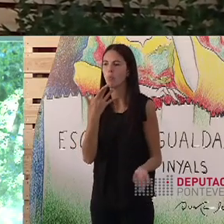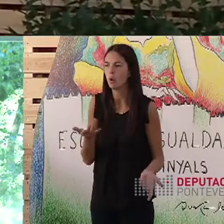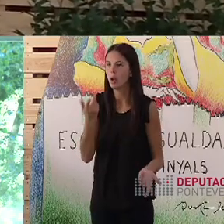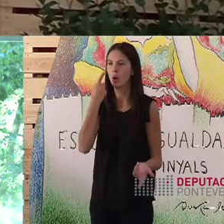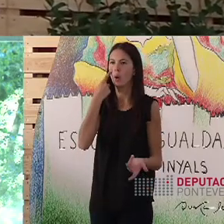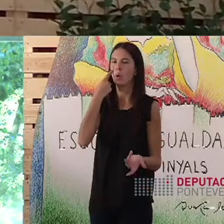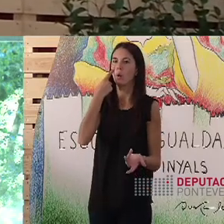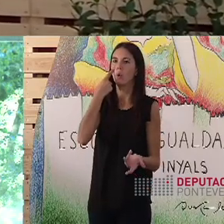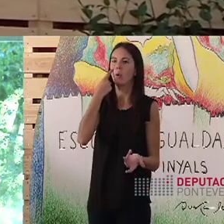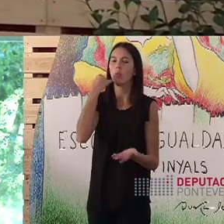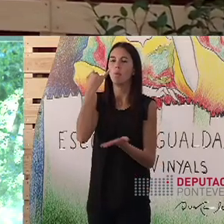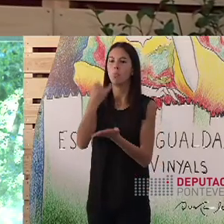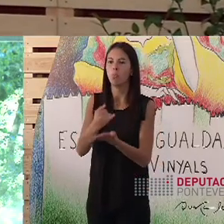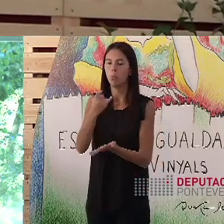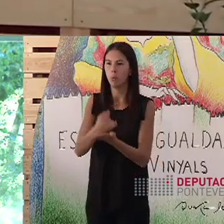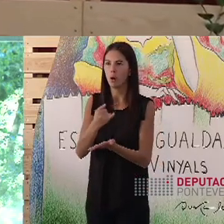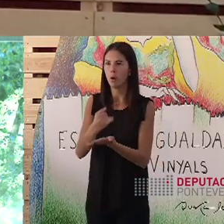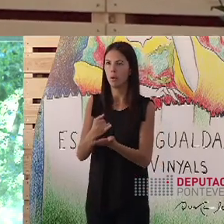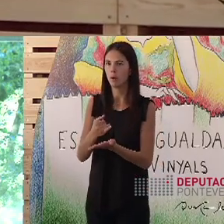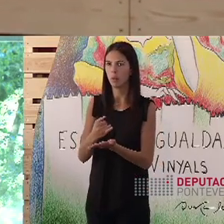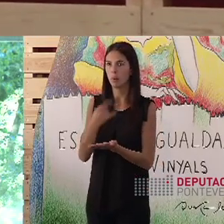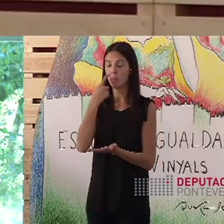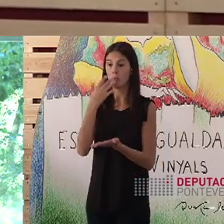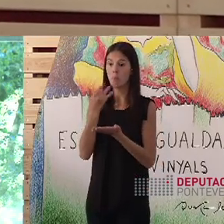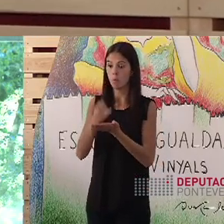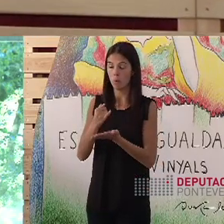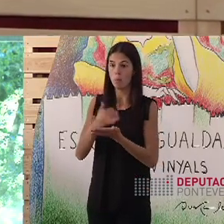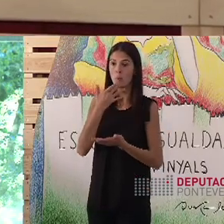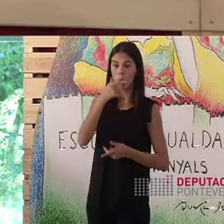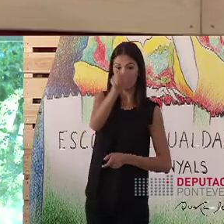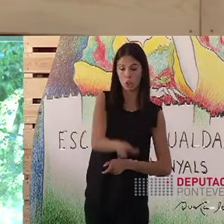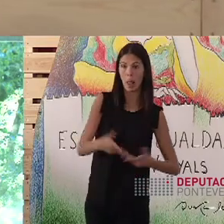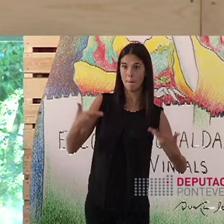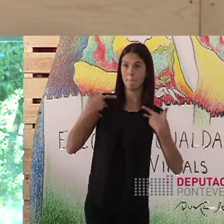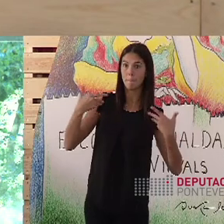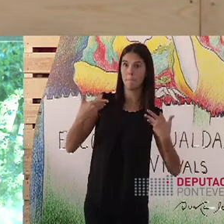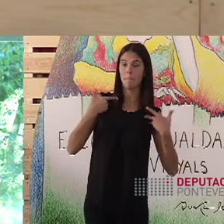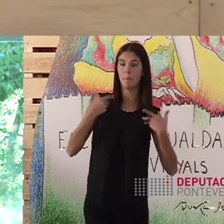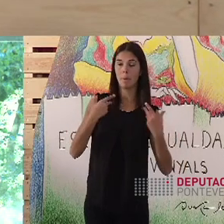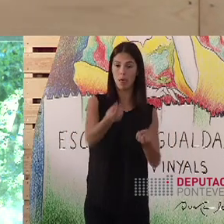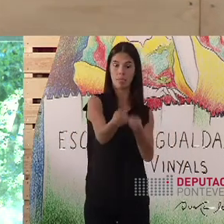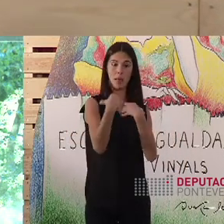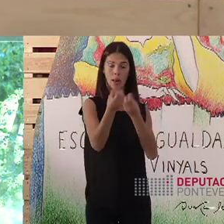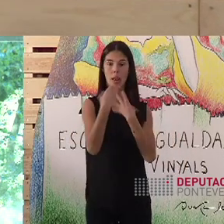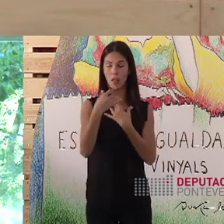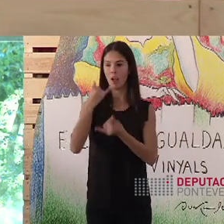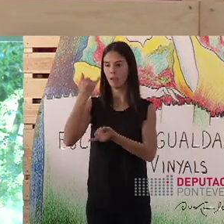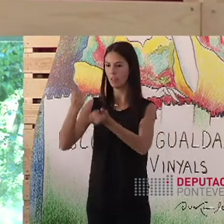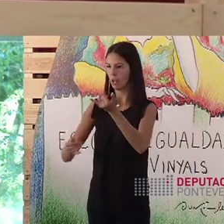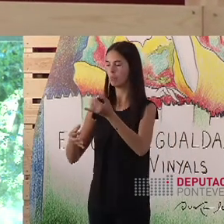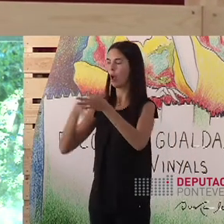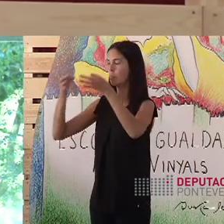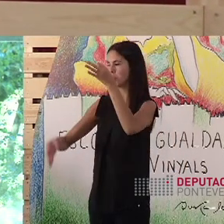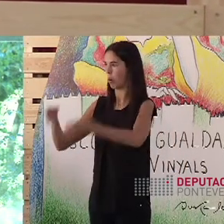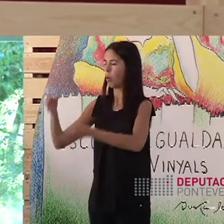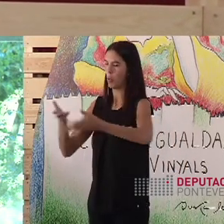prueba preconstituída, que é tomar declaración á víctima para que xa sexa un elemento probatorio no proceso judicial, vale,